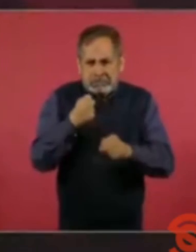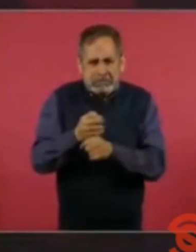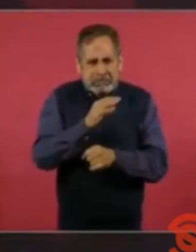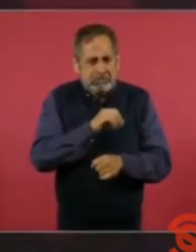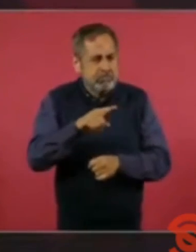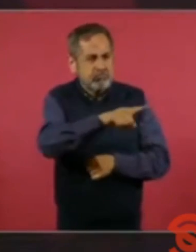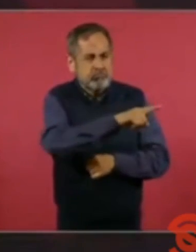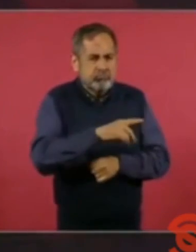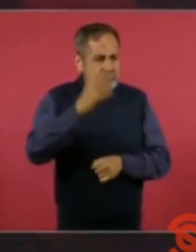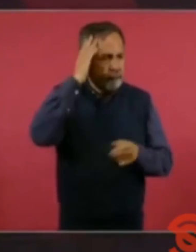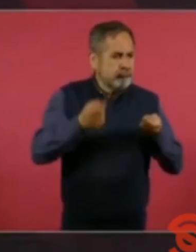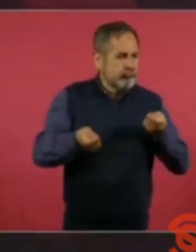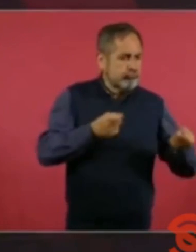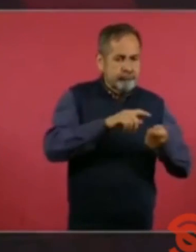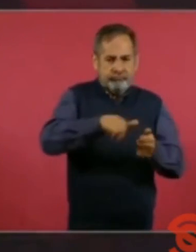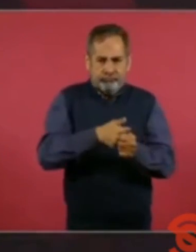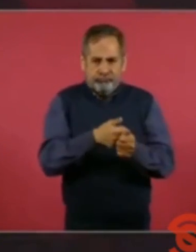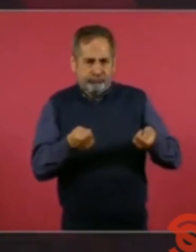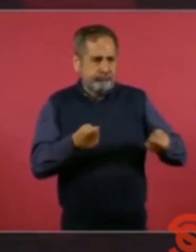utilizamos así los recursos,